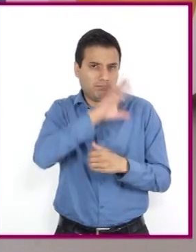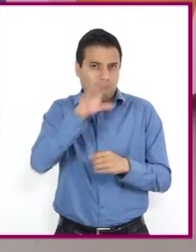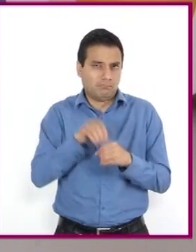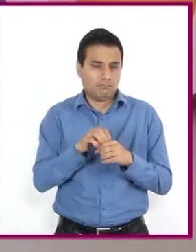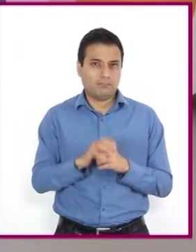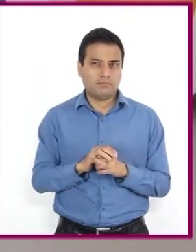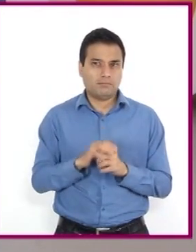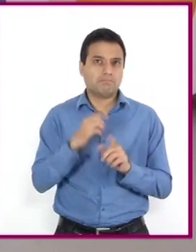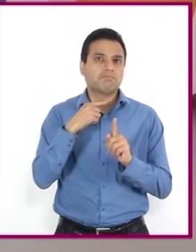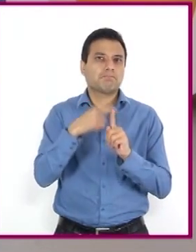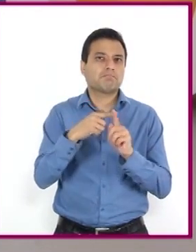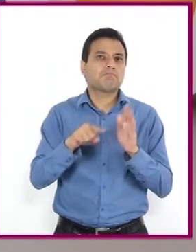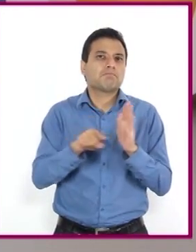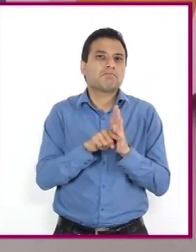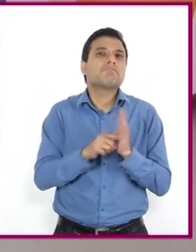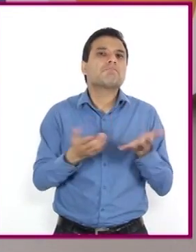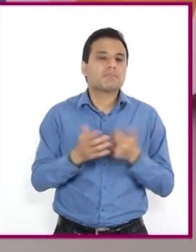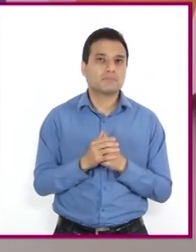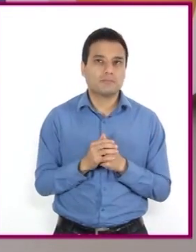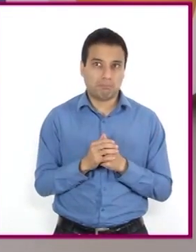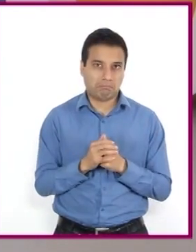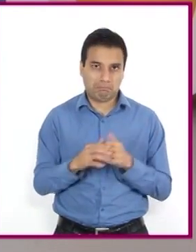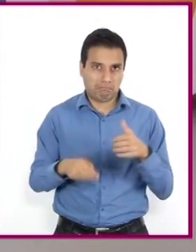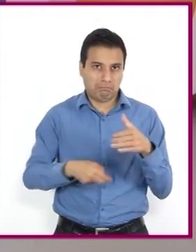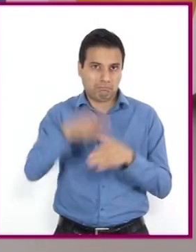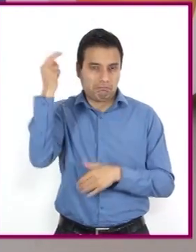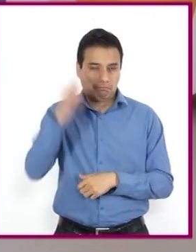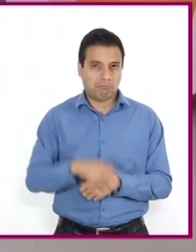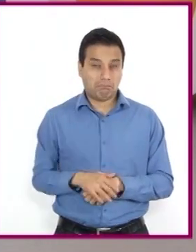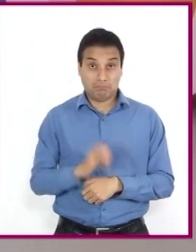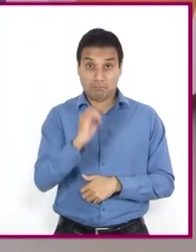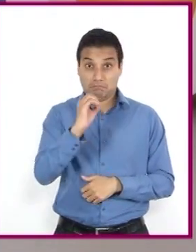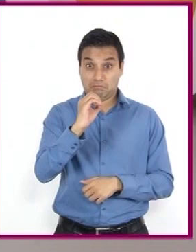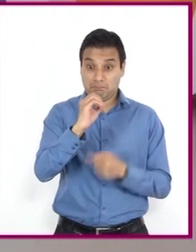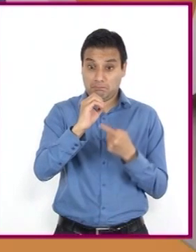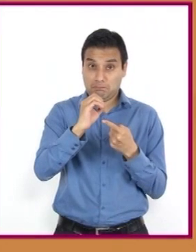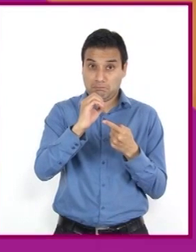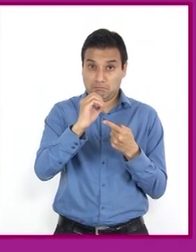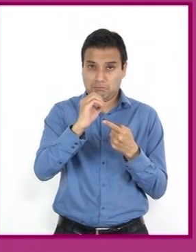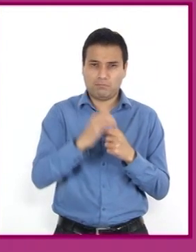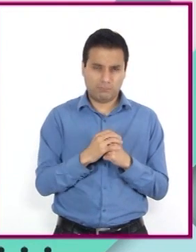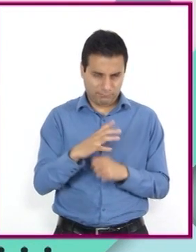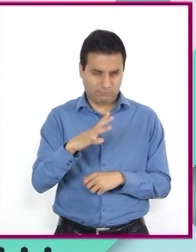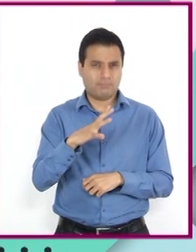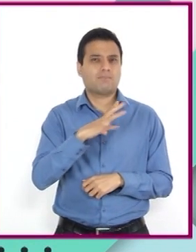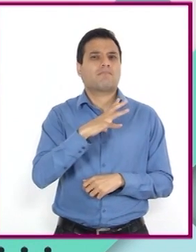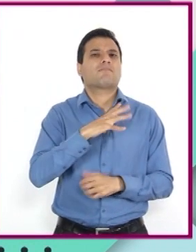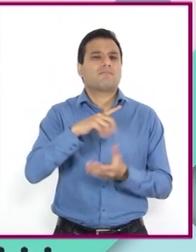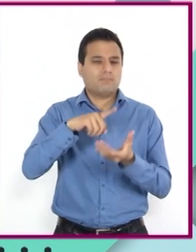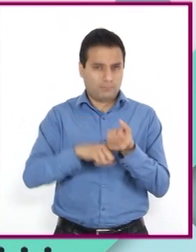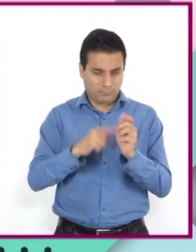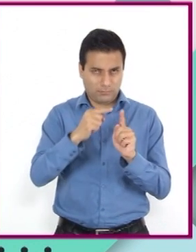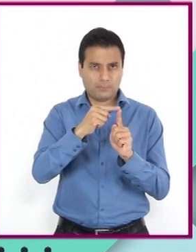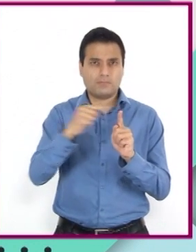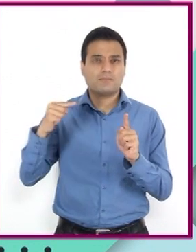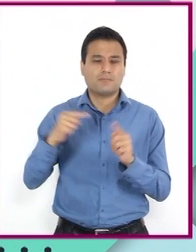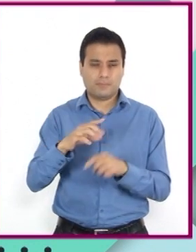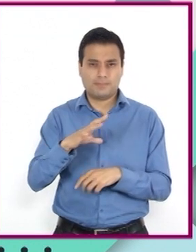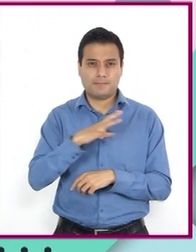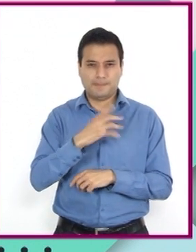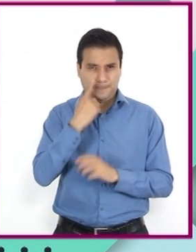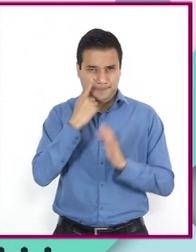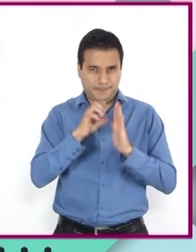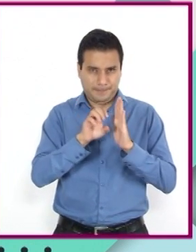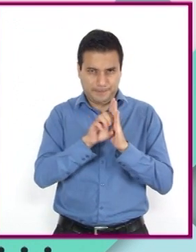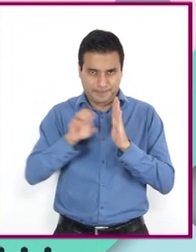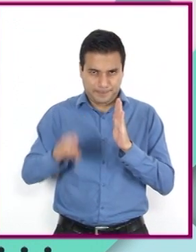es positivo ni negativo. El 0 también puede intervenir en una división de números enteros.